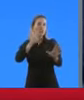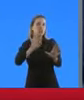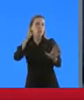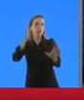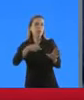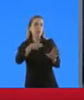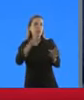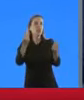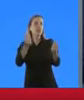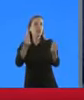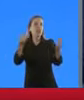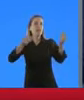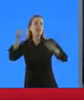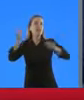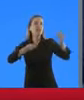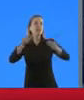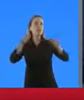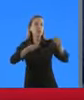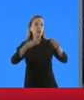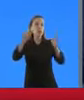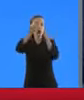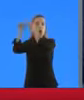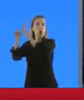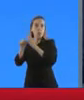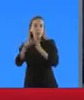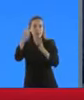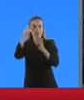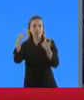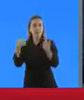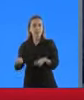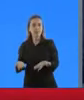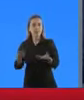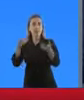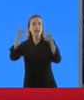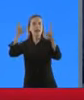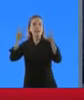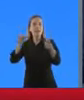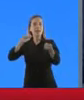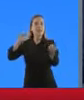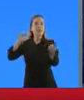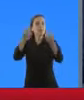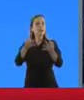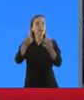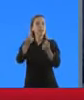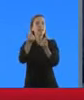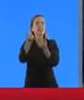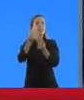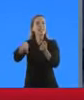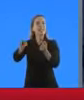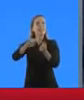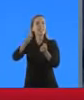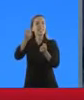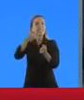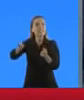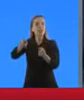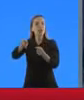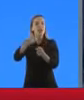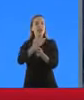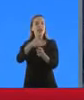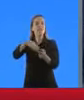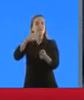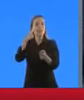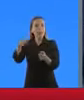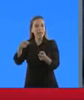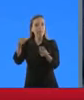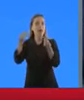Y a todo esto de Juntos por el Cambio le tenemos que dar una respuesta que sea contenedora de la gente y que sea una alternativa